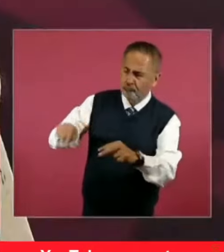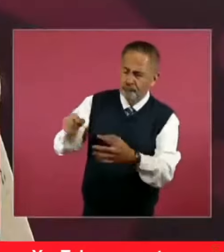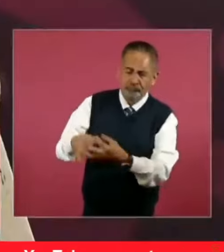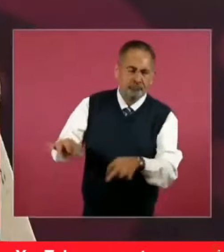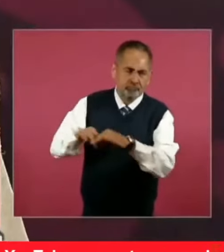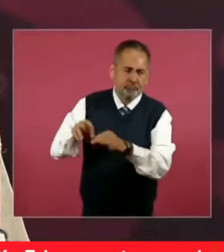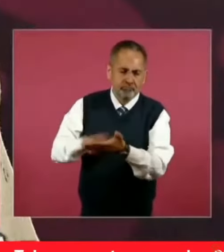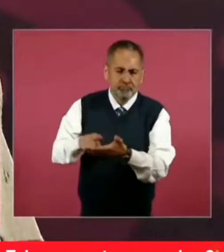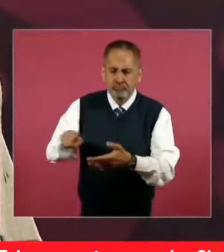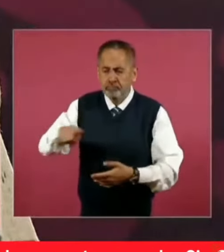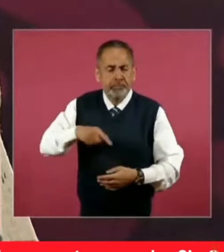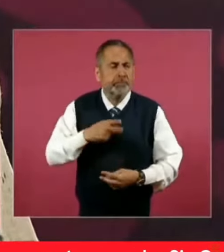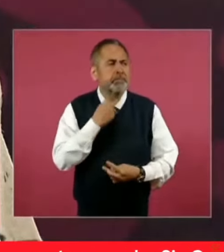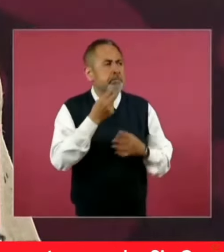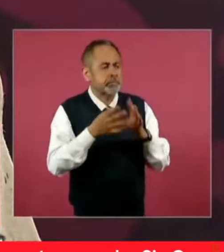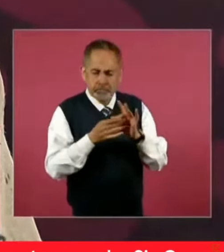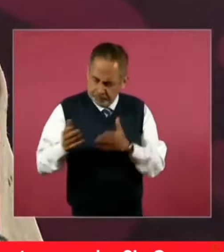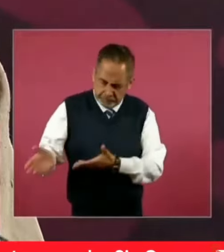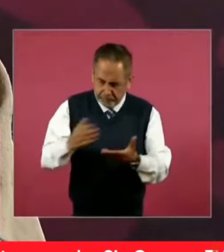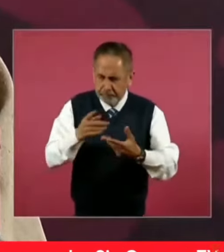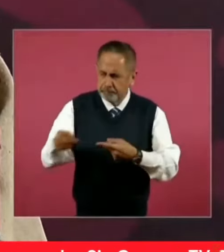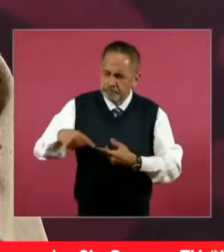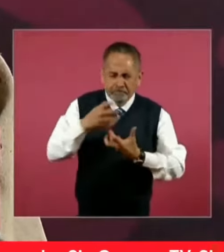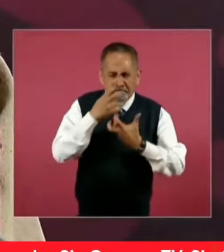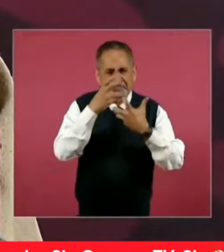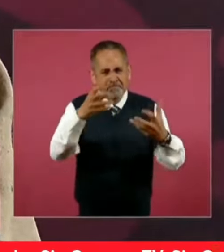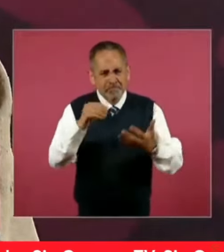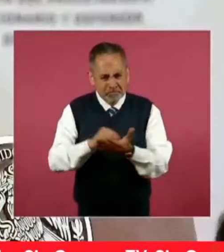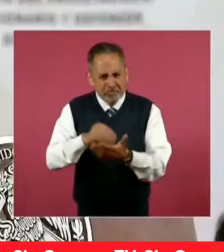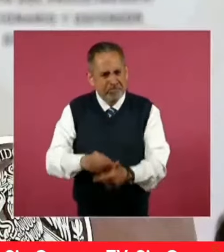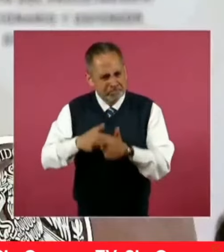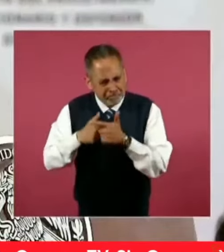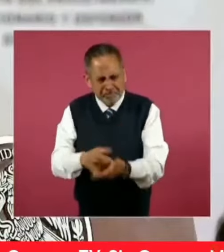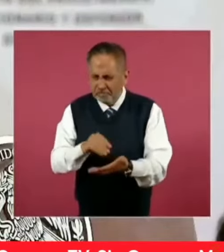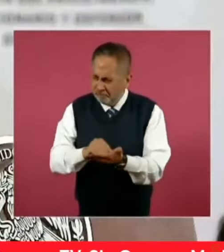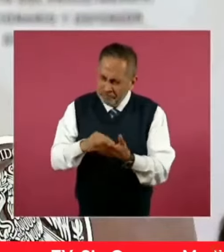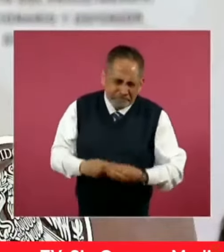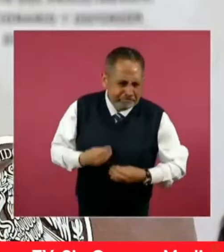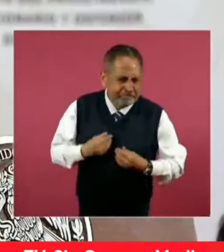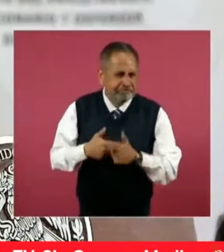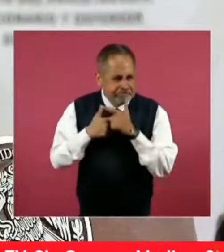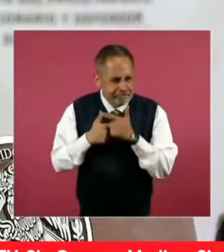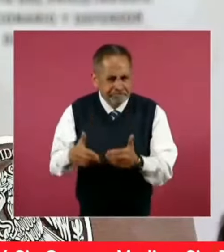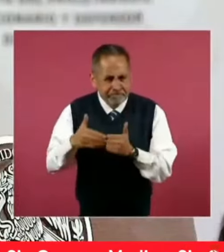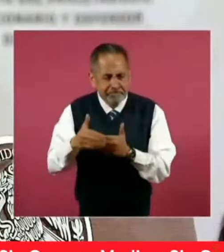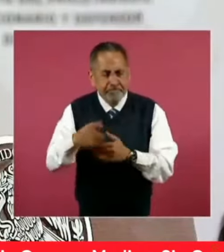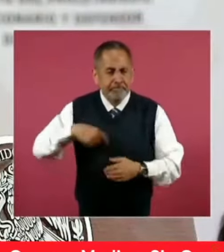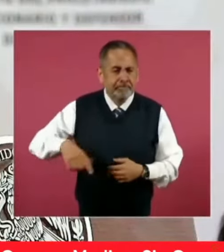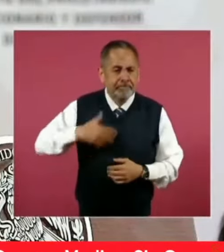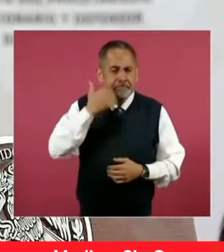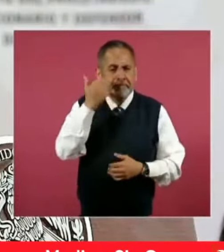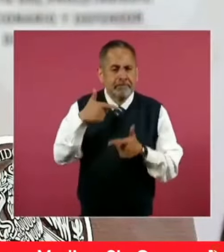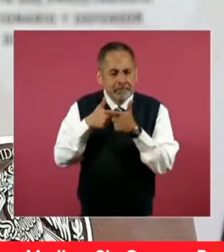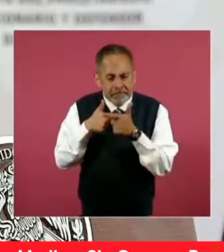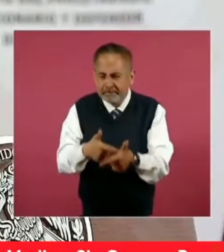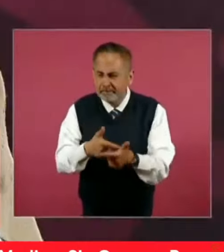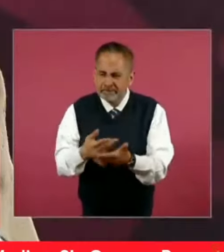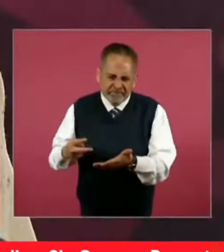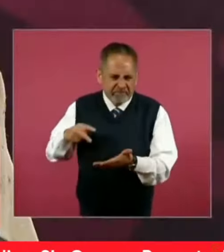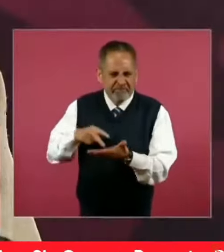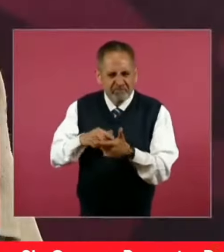de tener voz, de gritar fuerte que seguimos en la lucha por prevalecer y que queremos